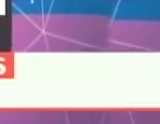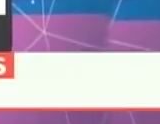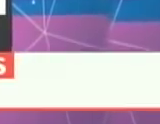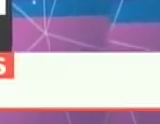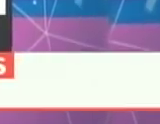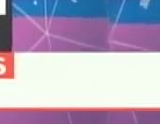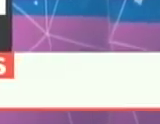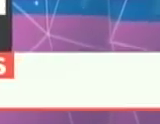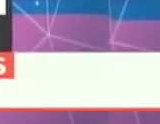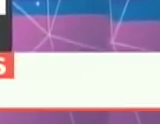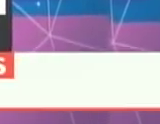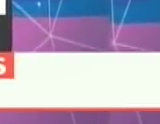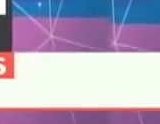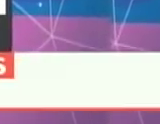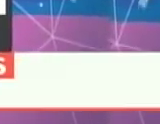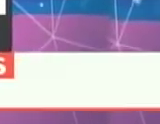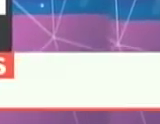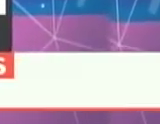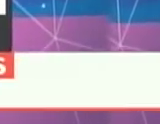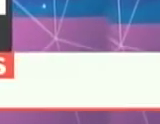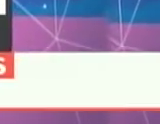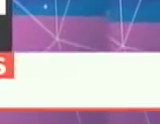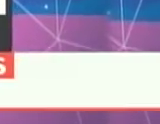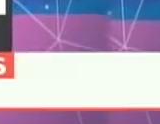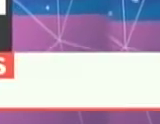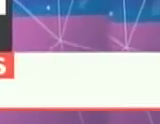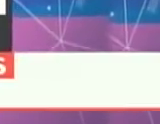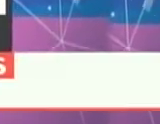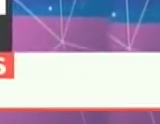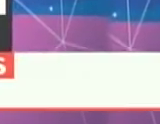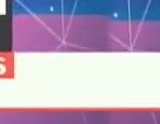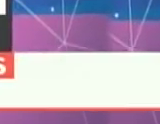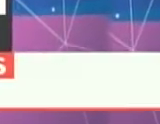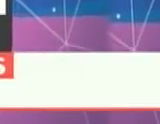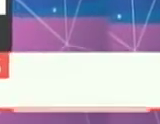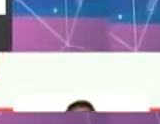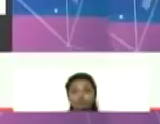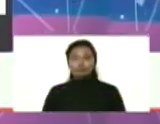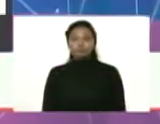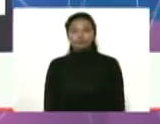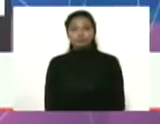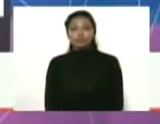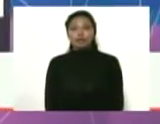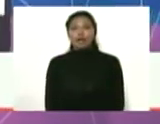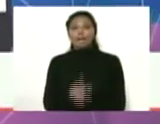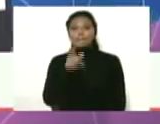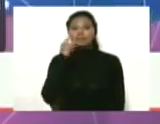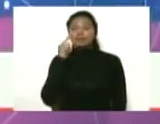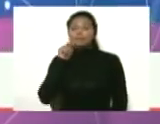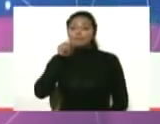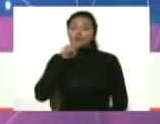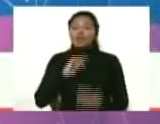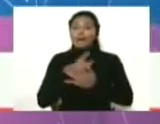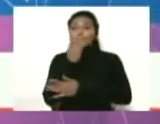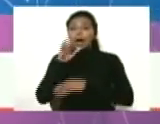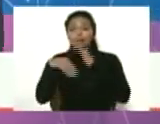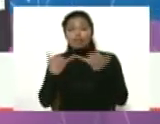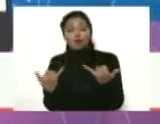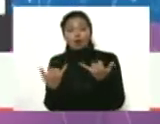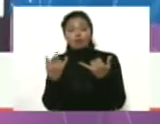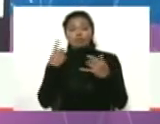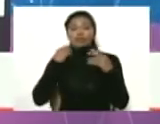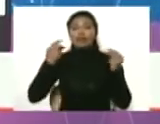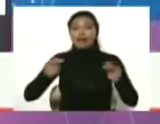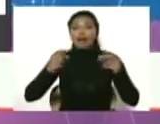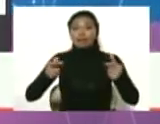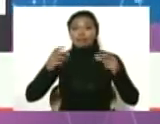Territorial de UPDI. Mi comandante en jefe, la APDI Punta de Mata en este momento tiene activado